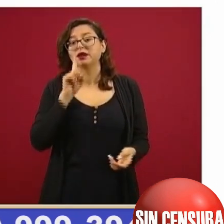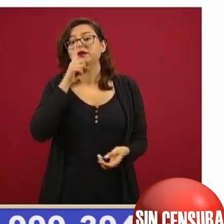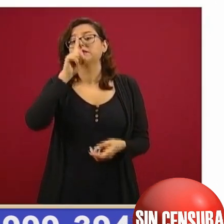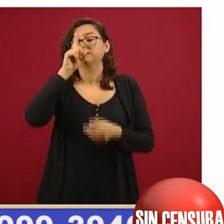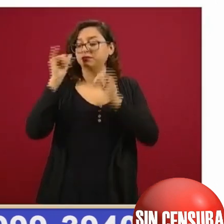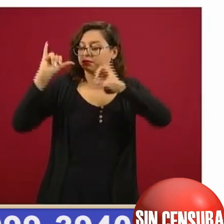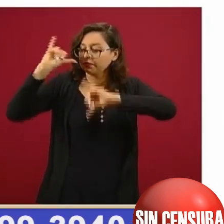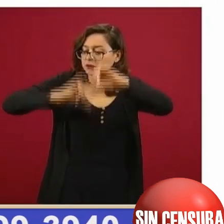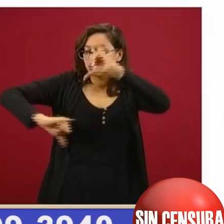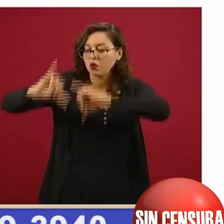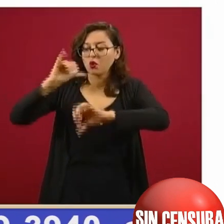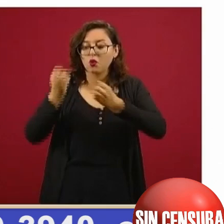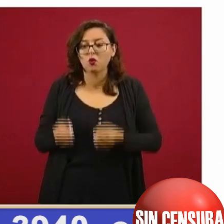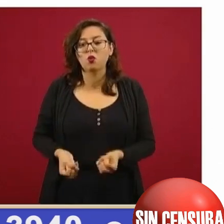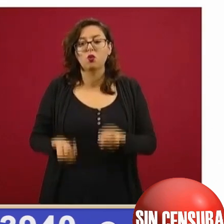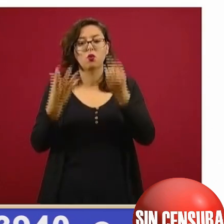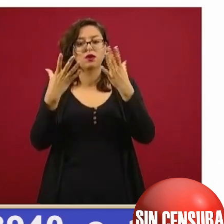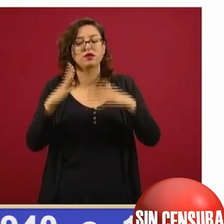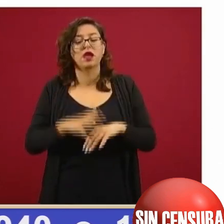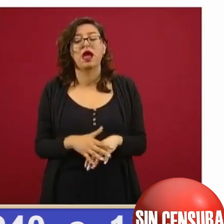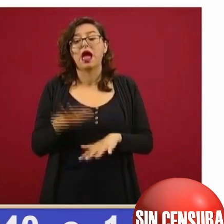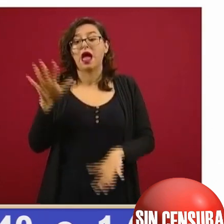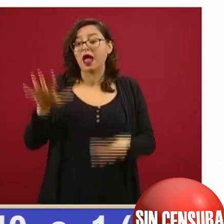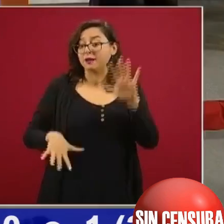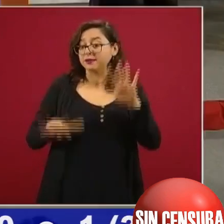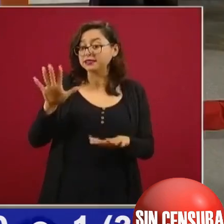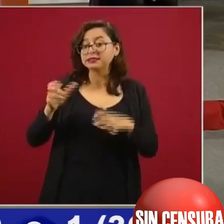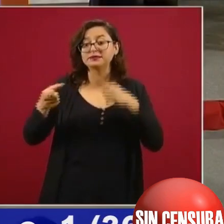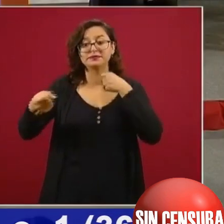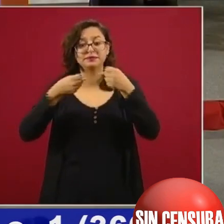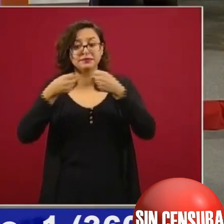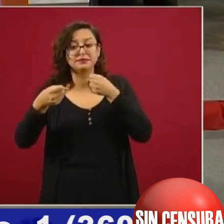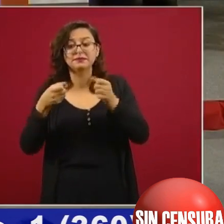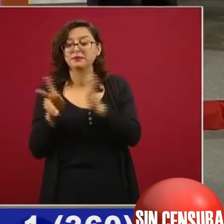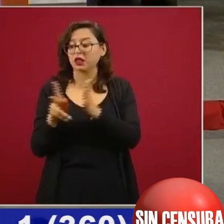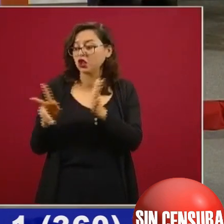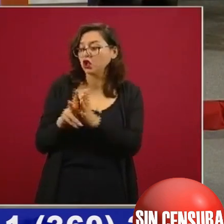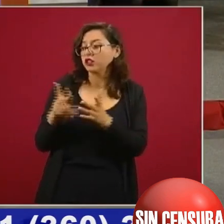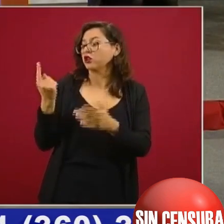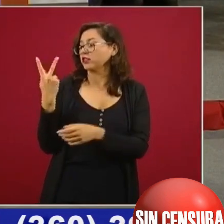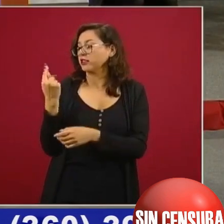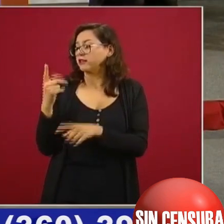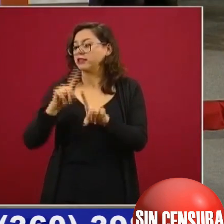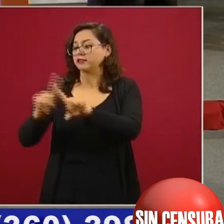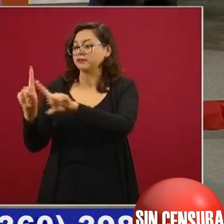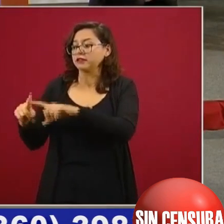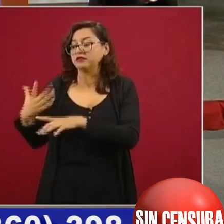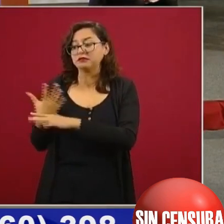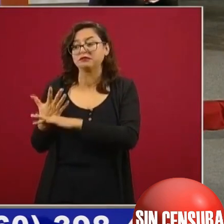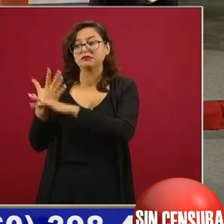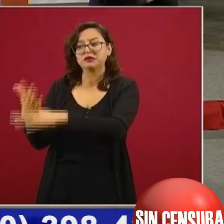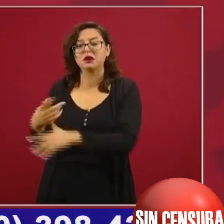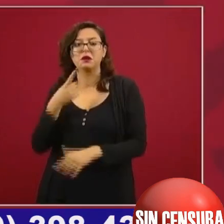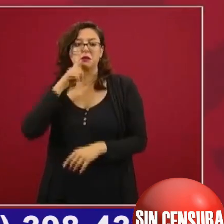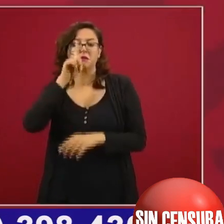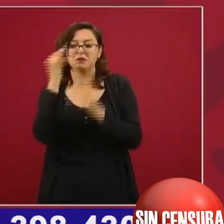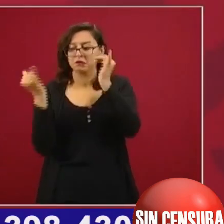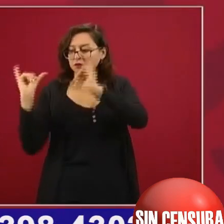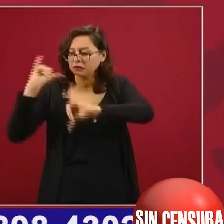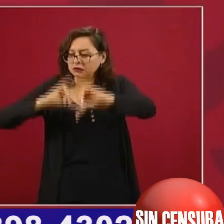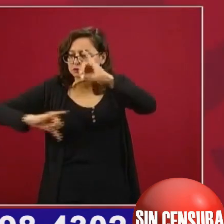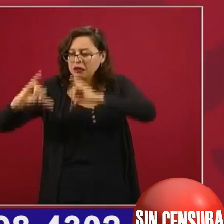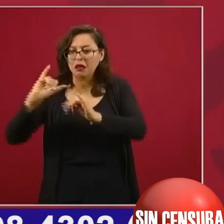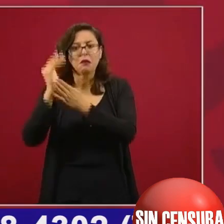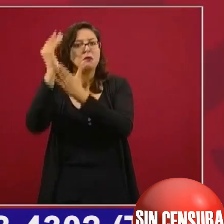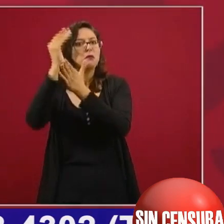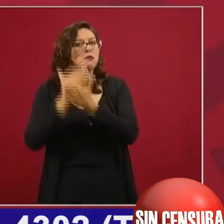de información parecieran con esta idea de que se están reduciendo el número de pruebas y esto les preocupa porque